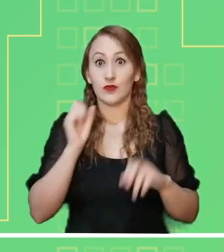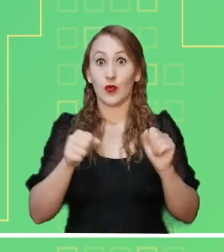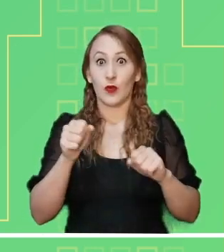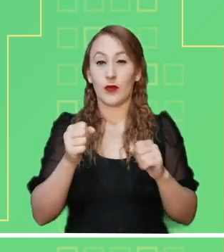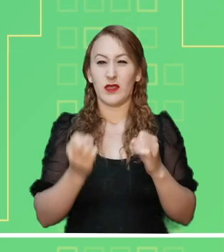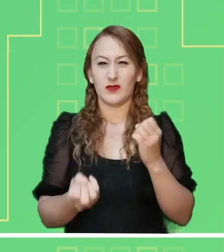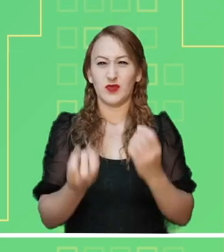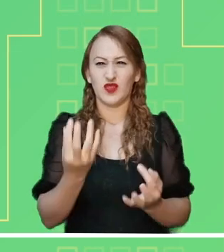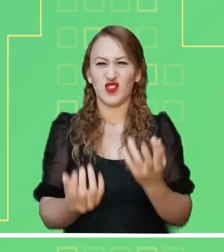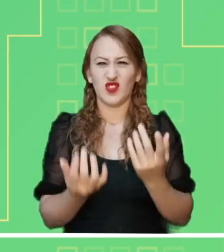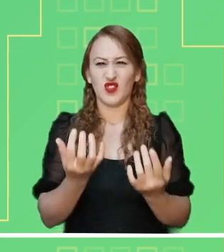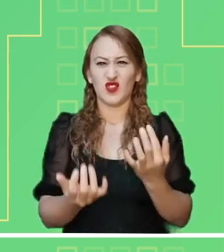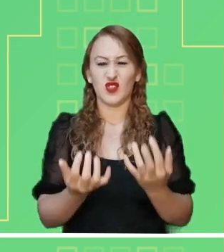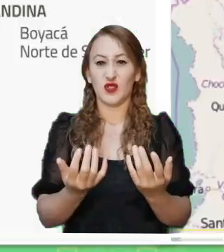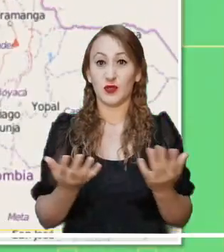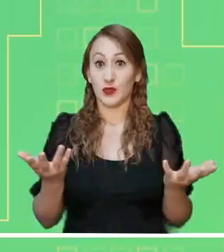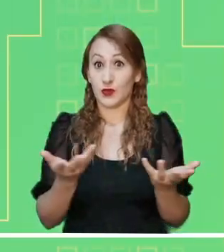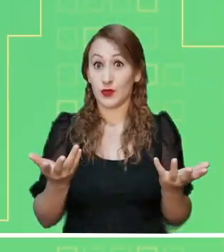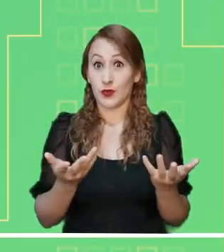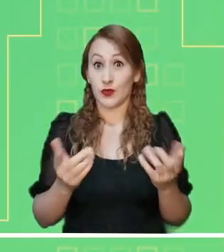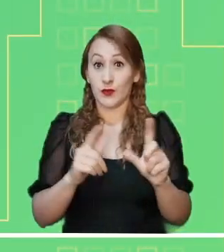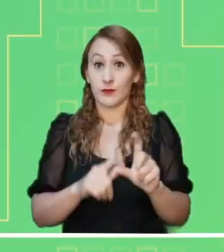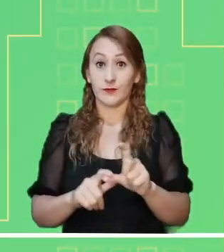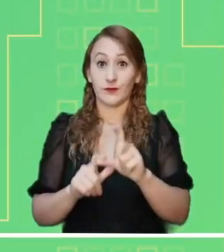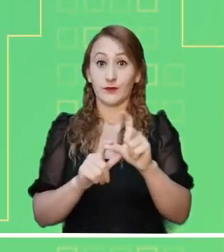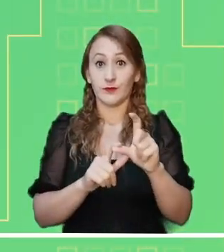de Puerto Santander.